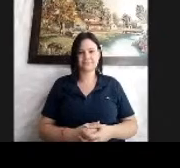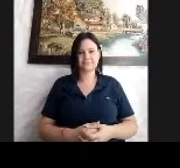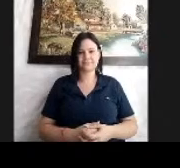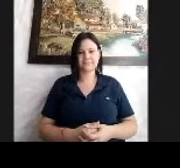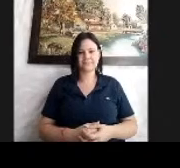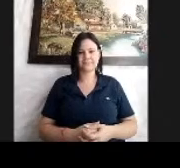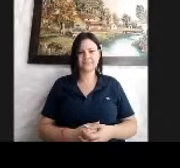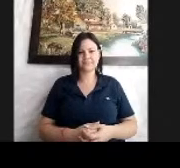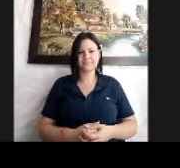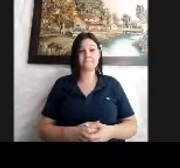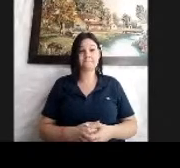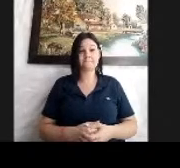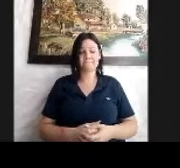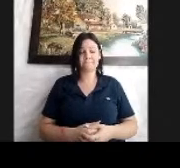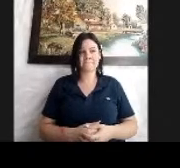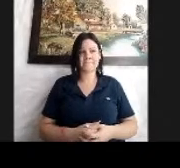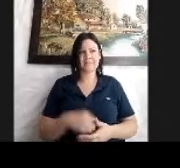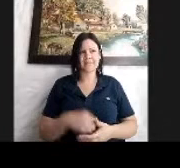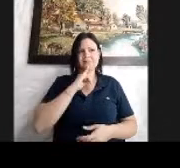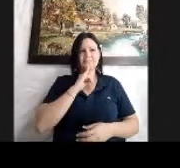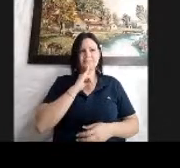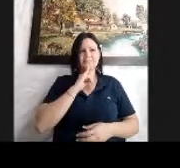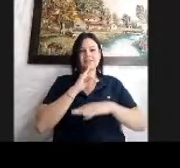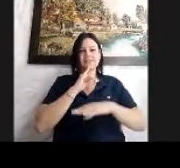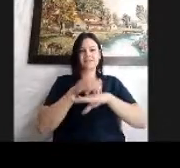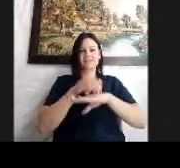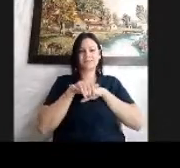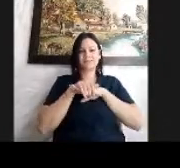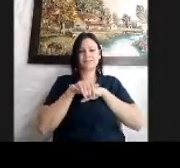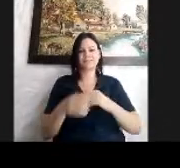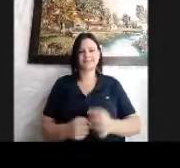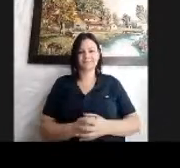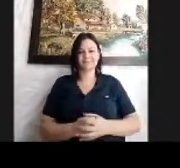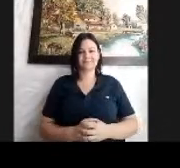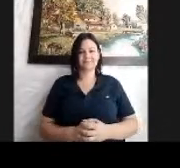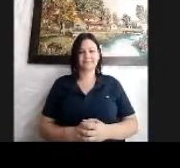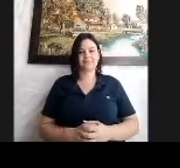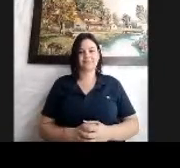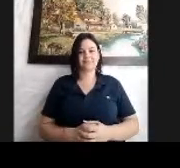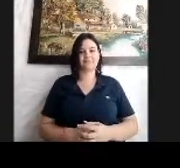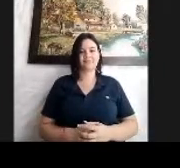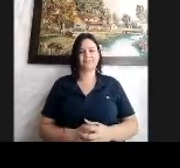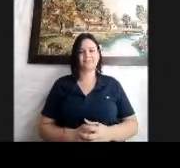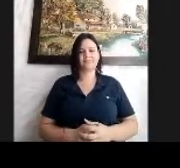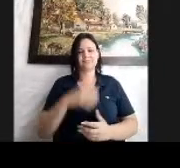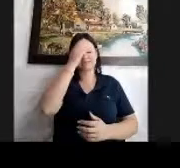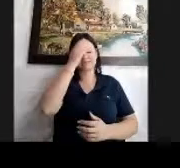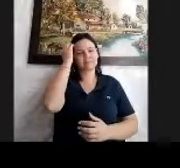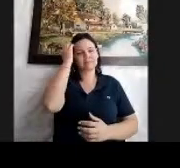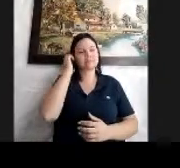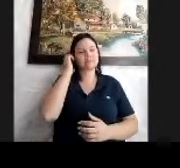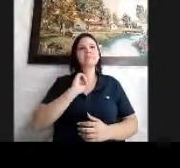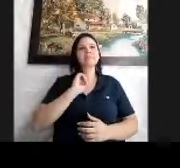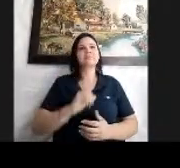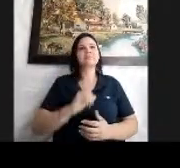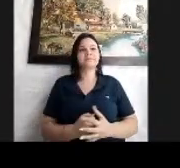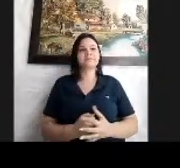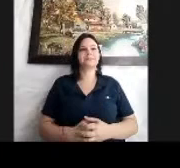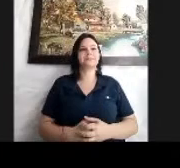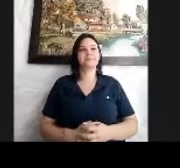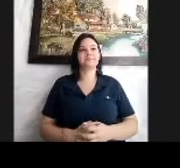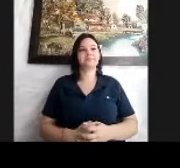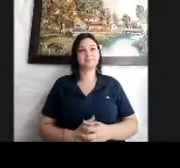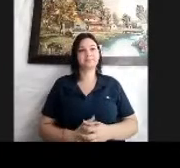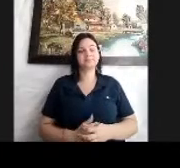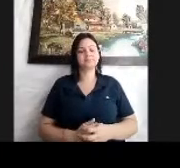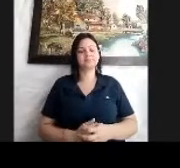of honoring our ancestors through languages of peace. La invitación es para que sigan